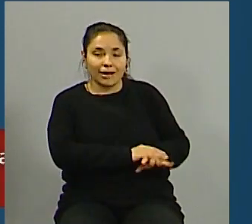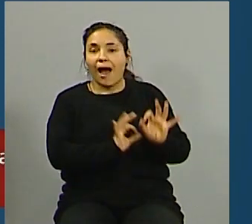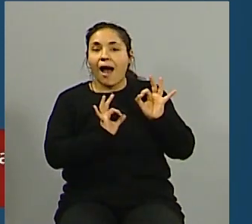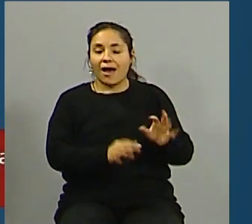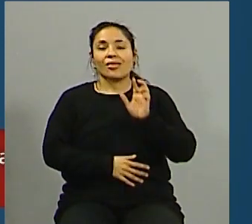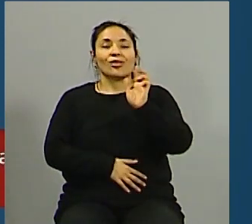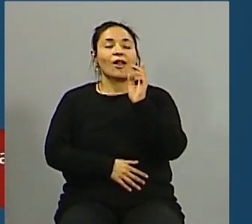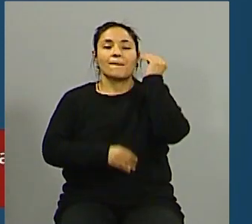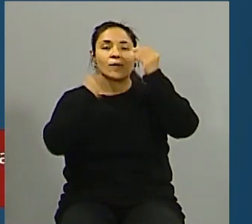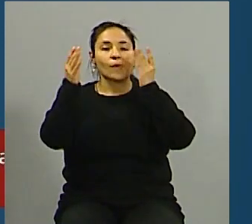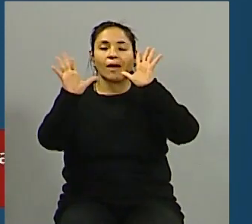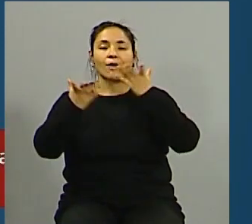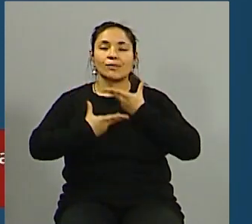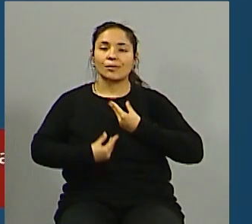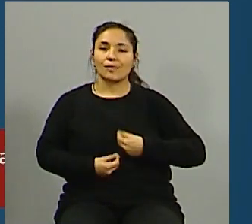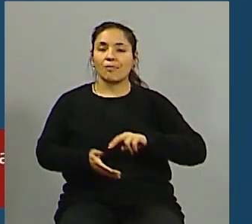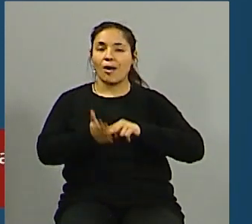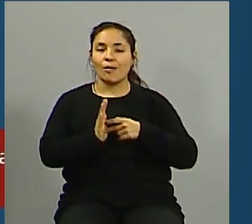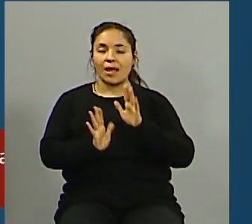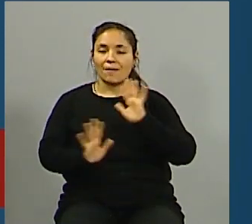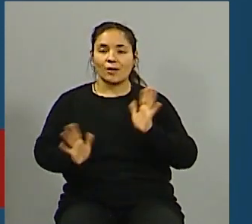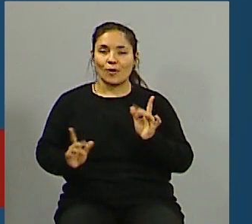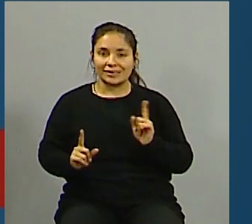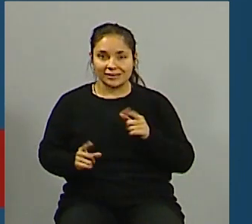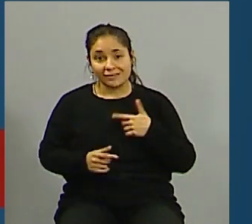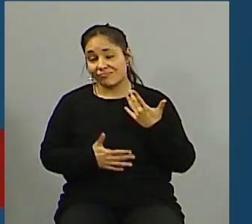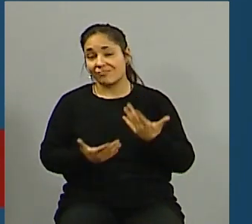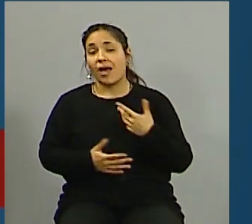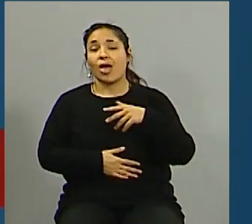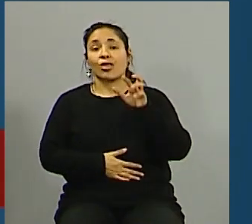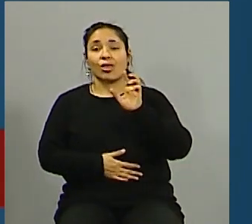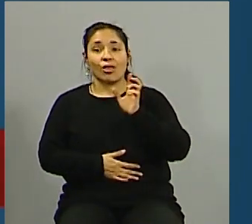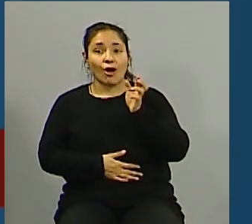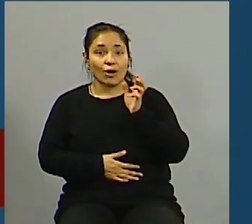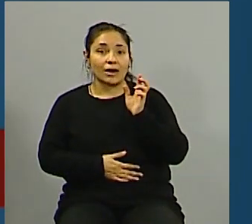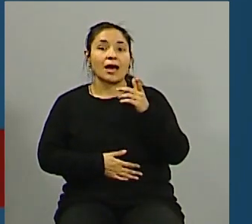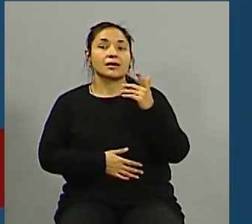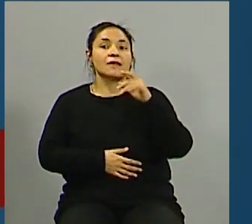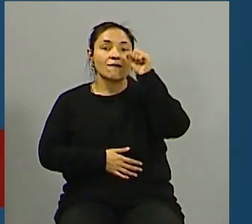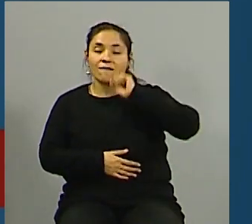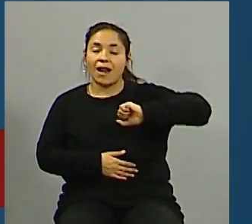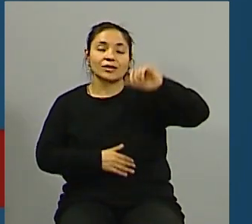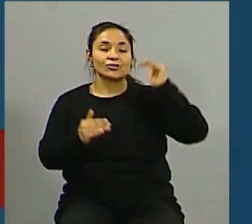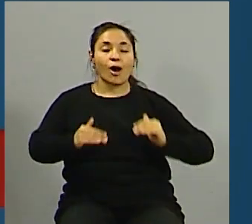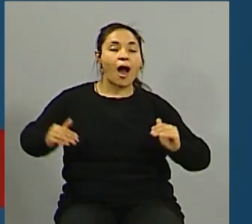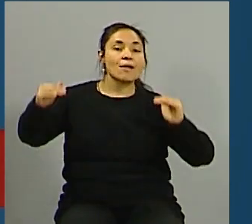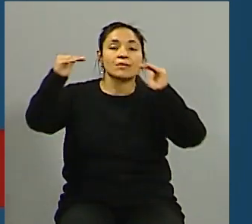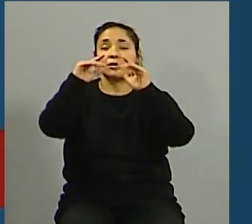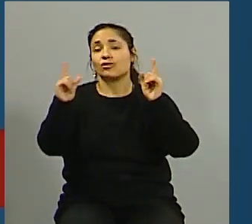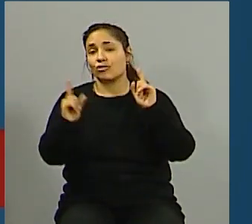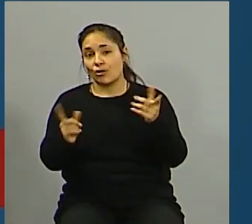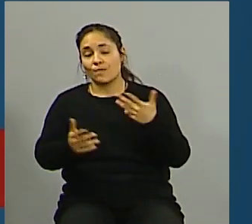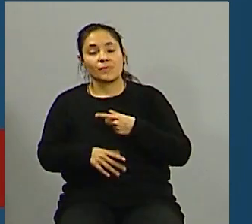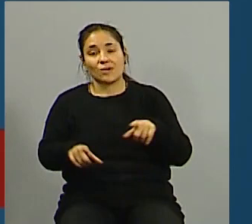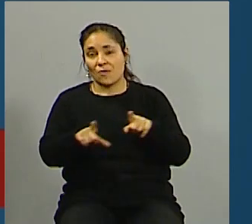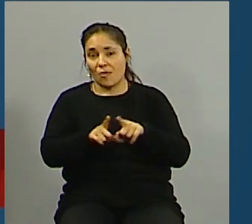un problema, la cotización del dólar no sería un problema y por lo tanto la divisa no acompañaría el ritmo inflacionario y por lo tanto también se espera